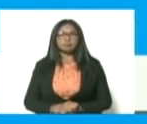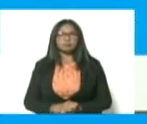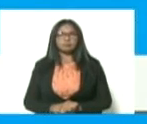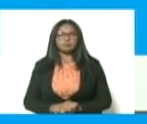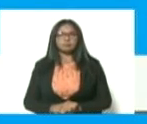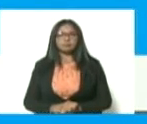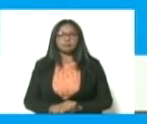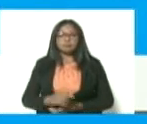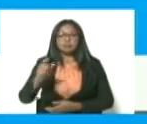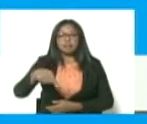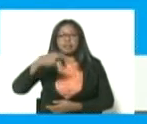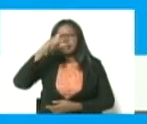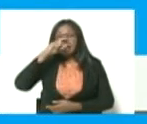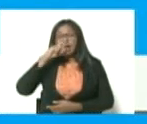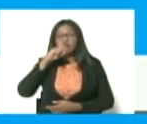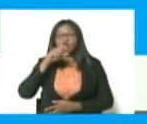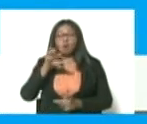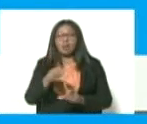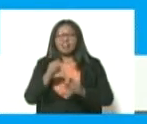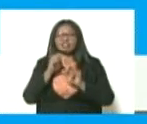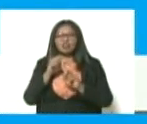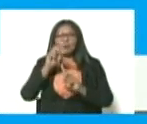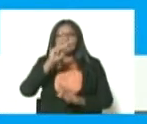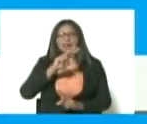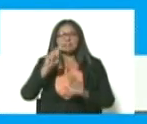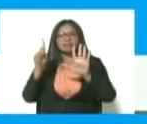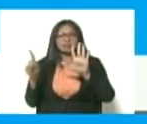este año vamos a la elección 26.